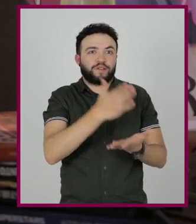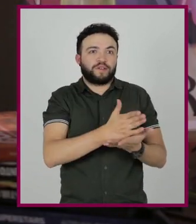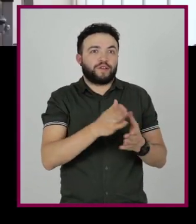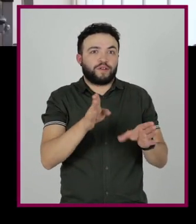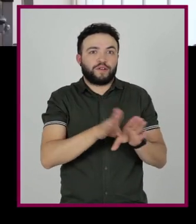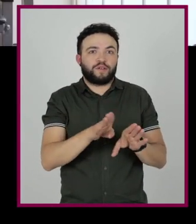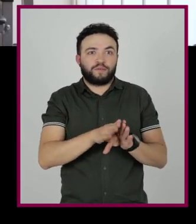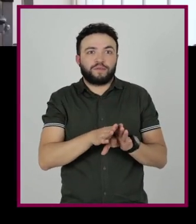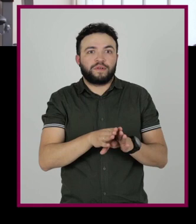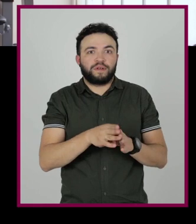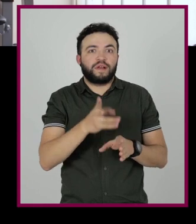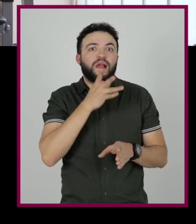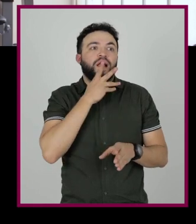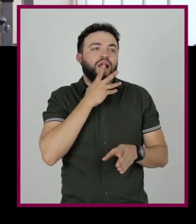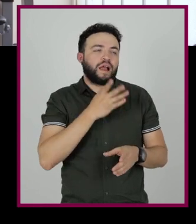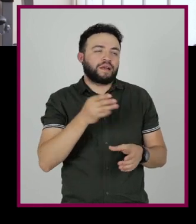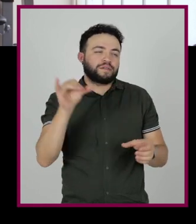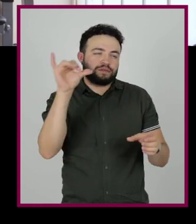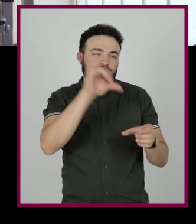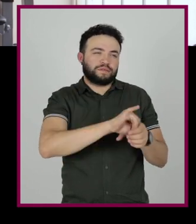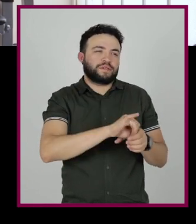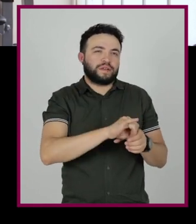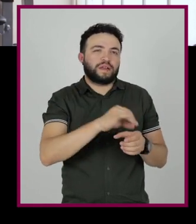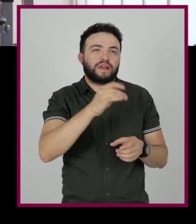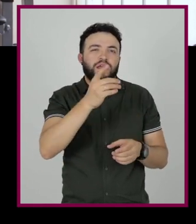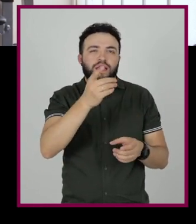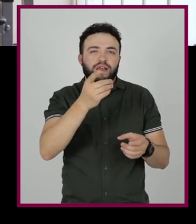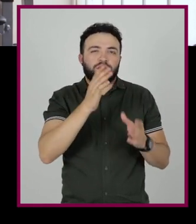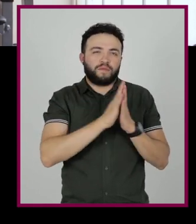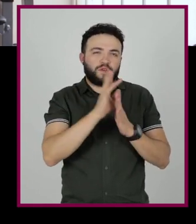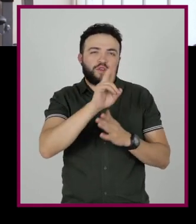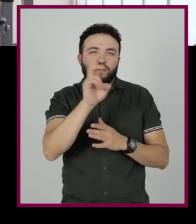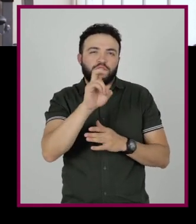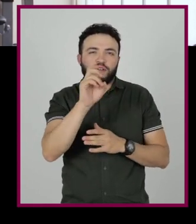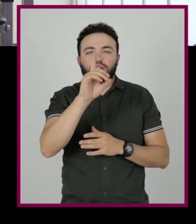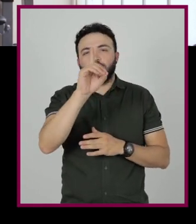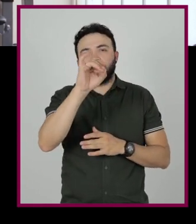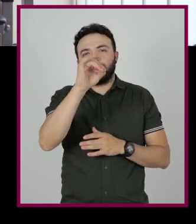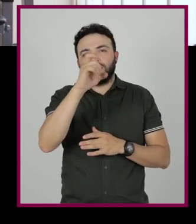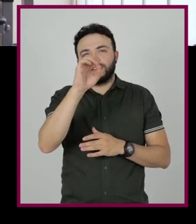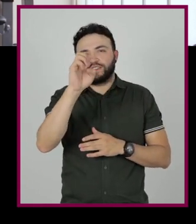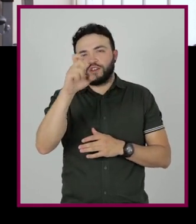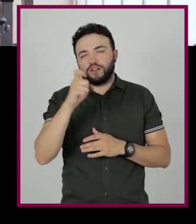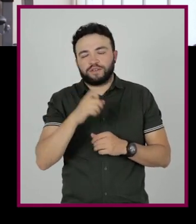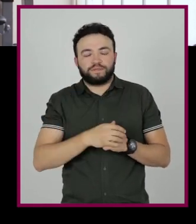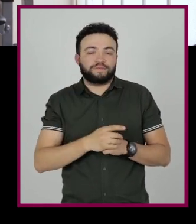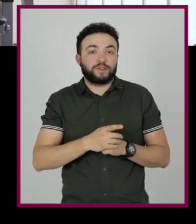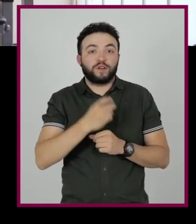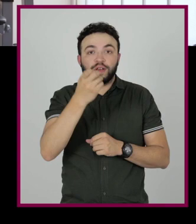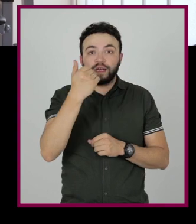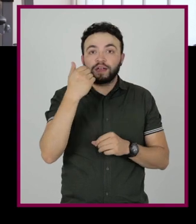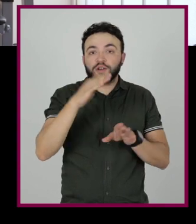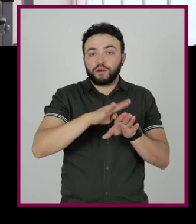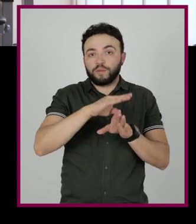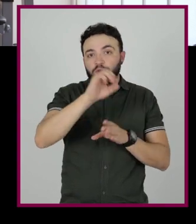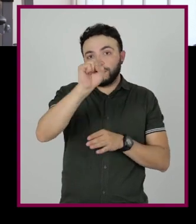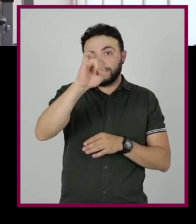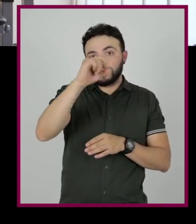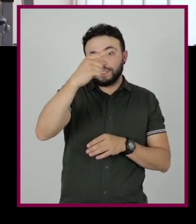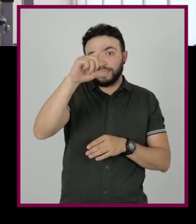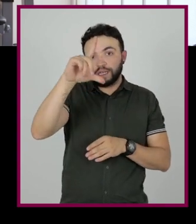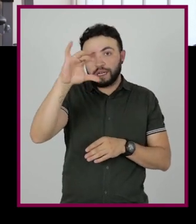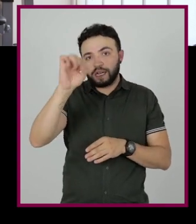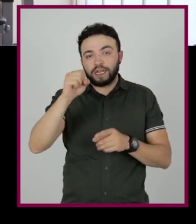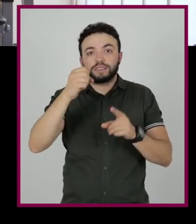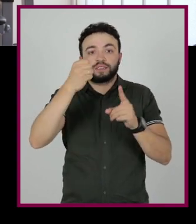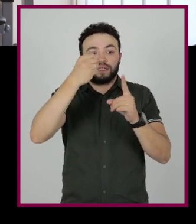gasolinera y pides, échenme 200 pesos de DixeOx. Pero en realidad son siglas. Cada una proviene de una palabra diferente